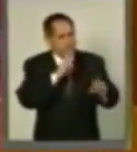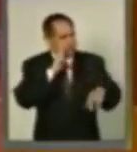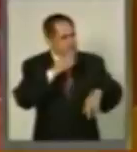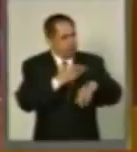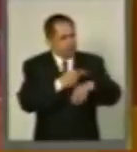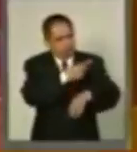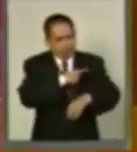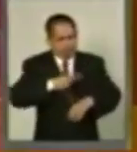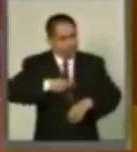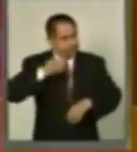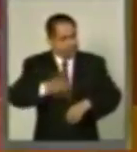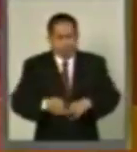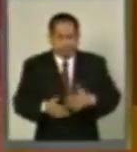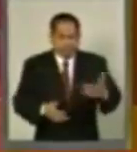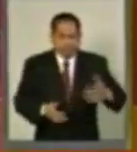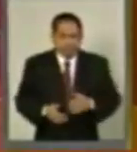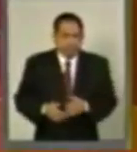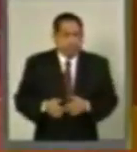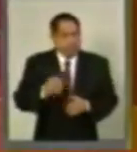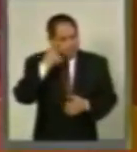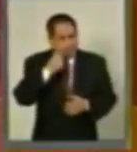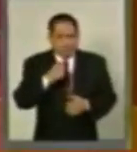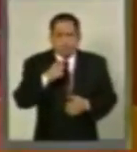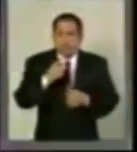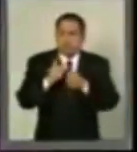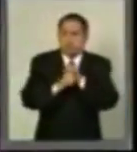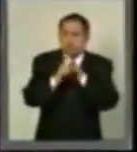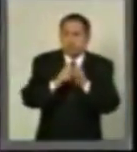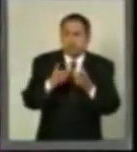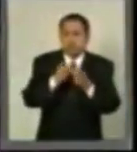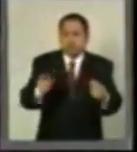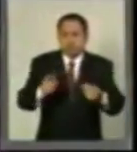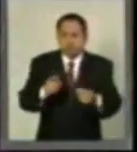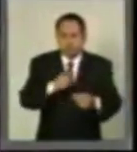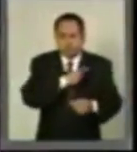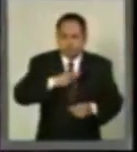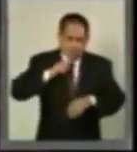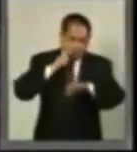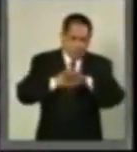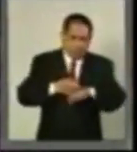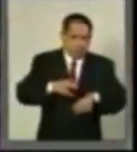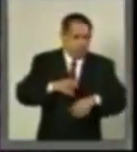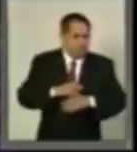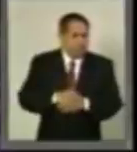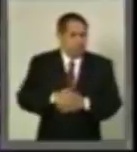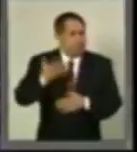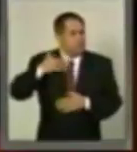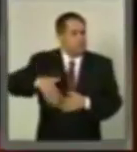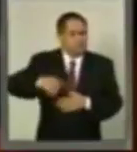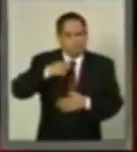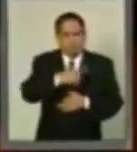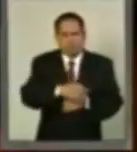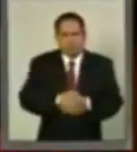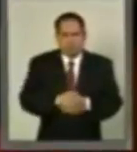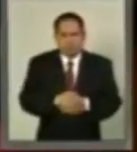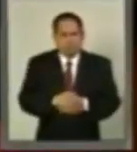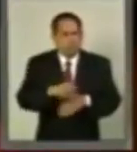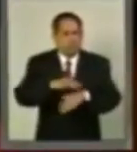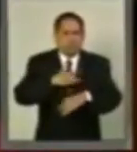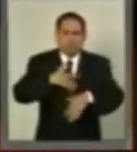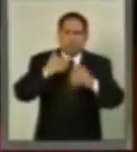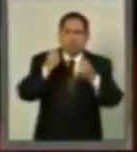deben de asumir, y para poder resolver un problema hay que asumirlo. Ahí nos decían que iban a dar la